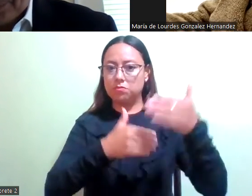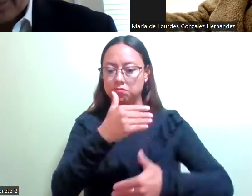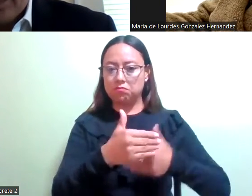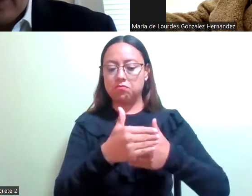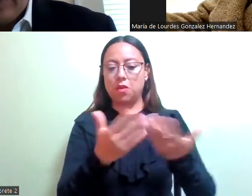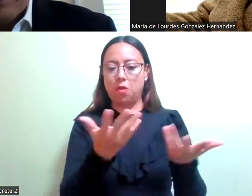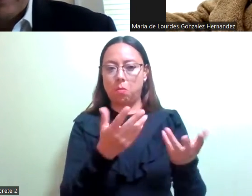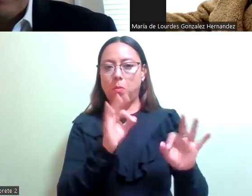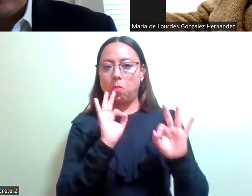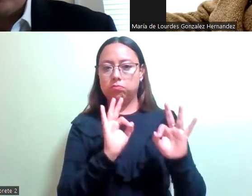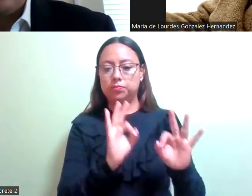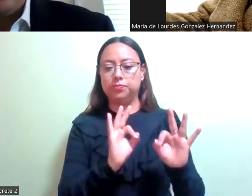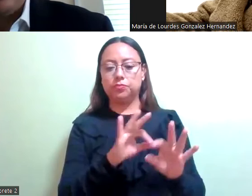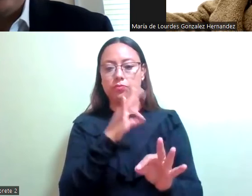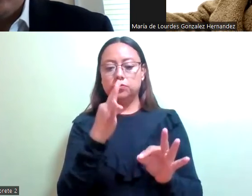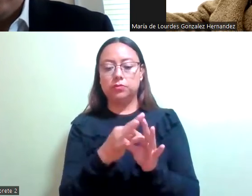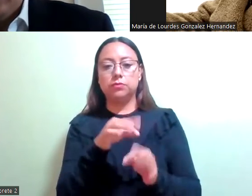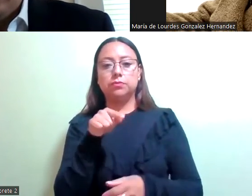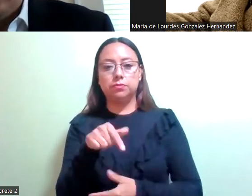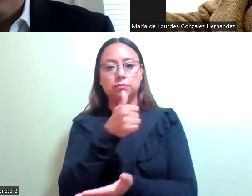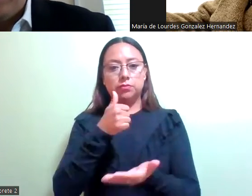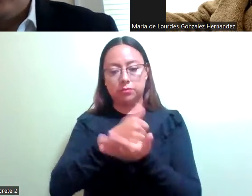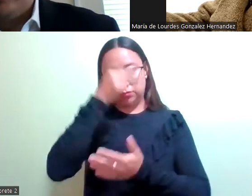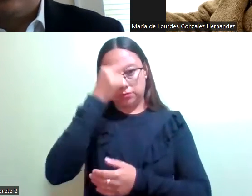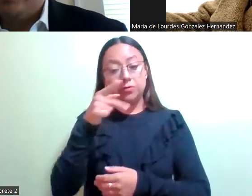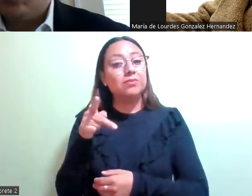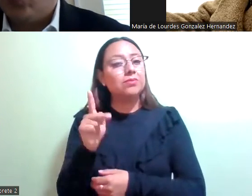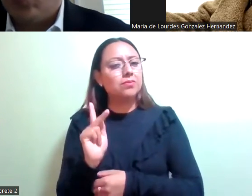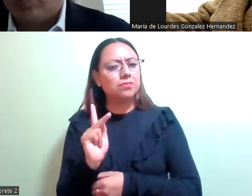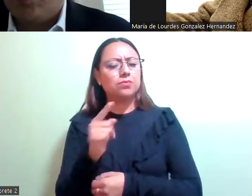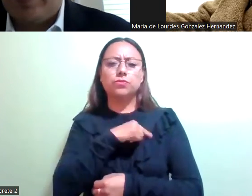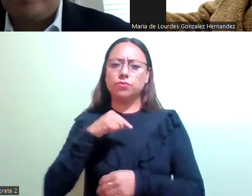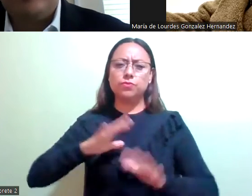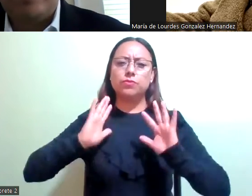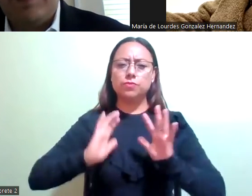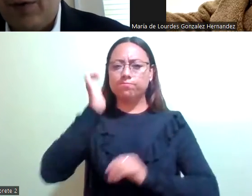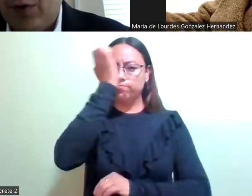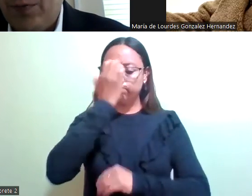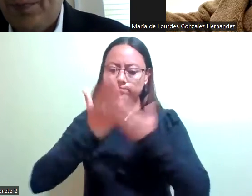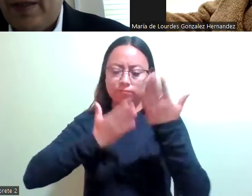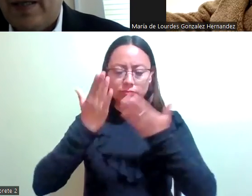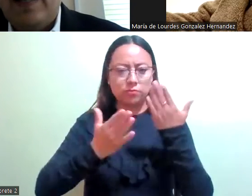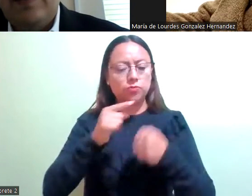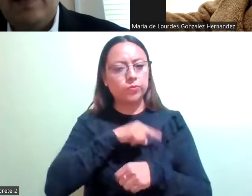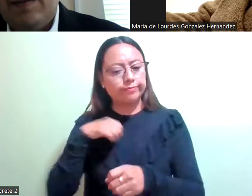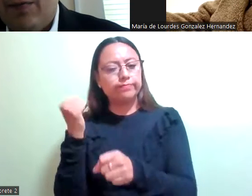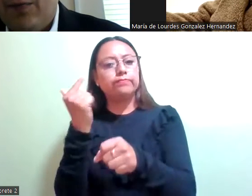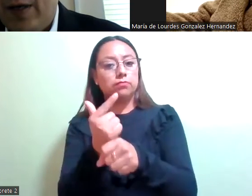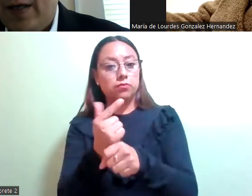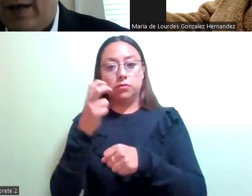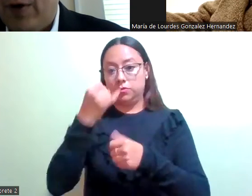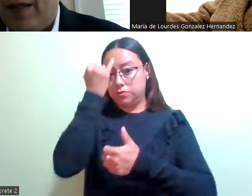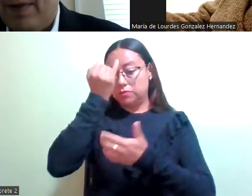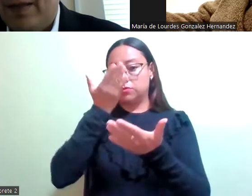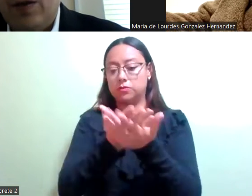Eficientes, aplicable a la Ciudad de México. Sin embargo, al hacer el estudio correspondiente, se advirtió que la iniciativa